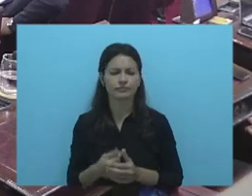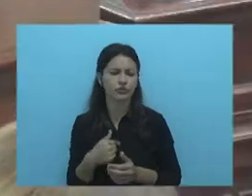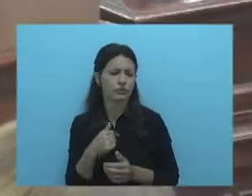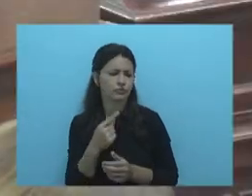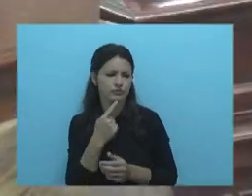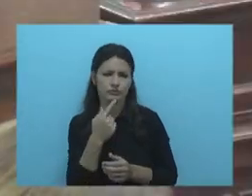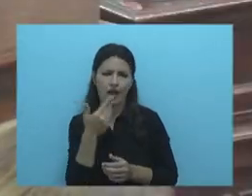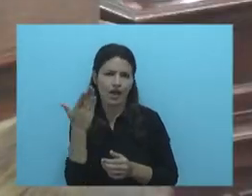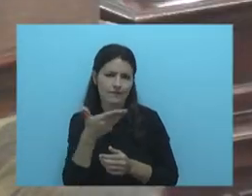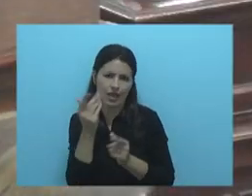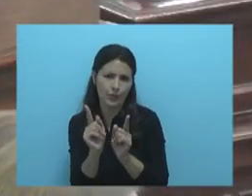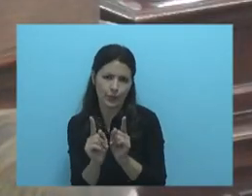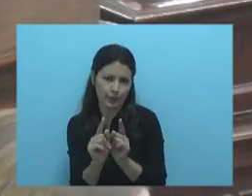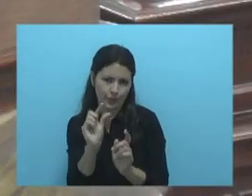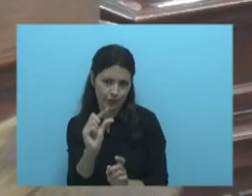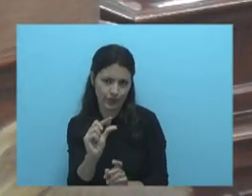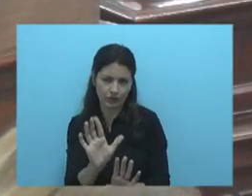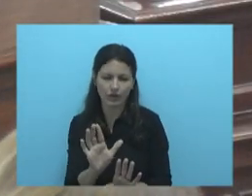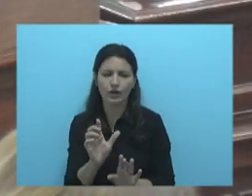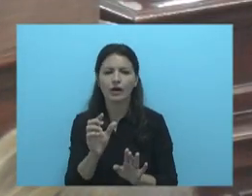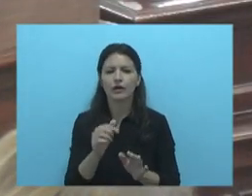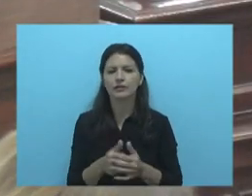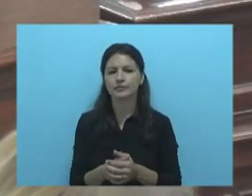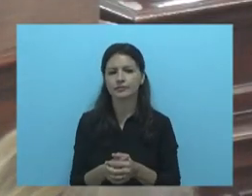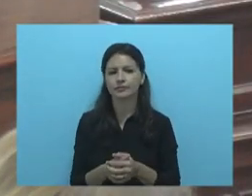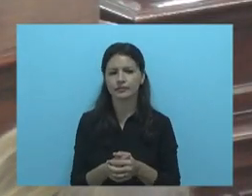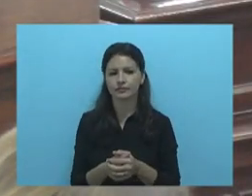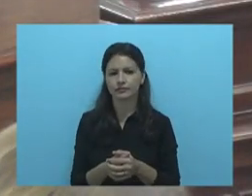breve, porque obviamente que proyecto de